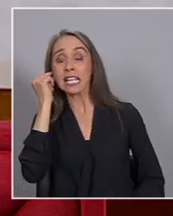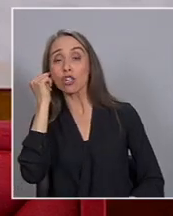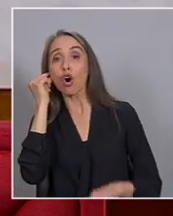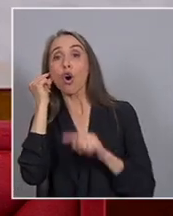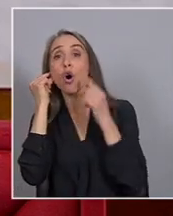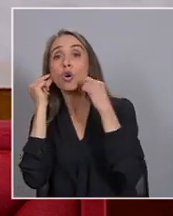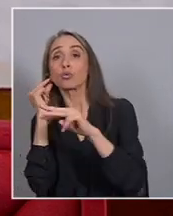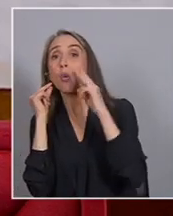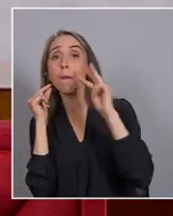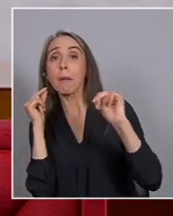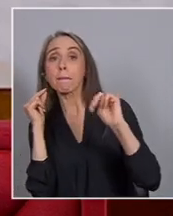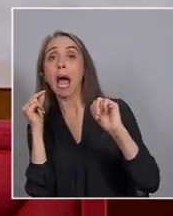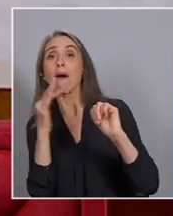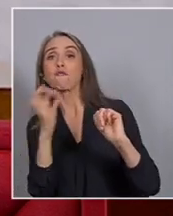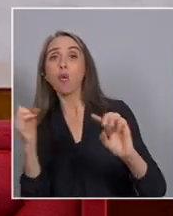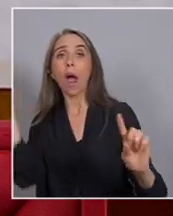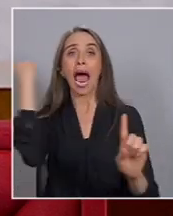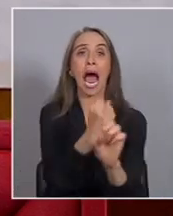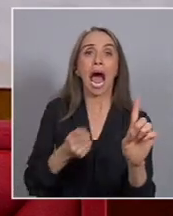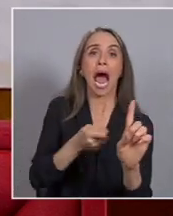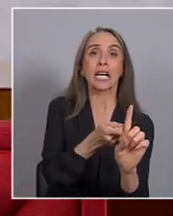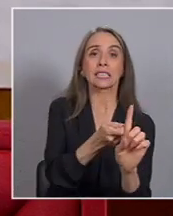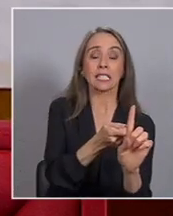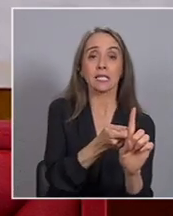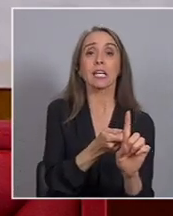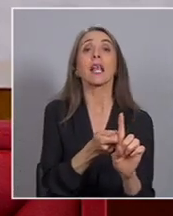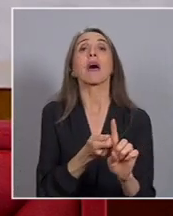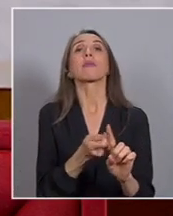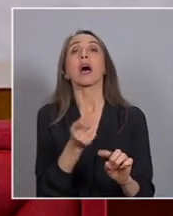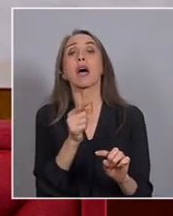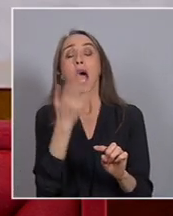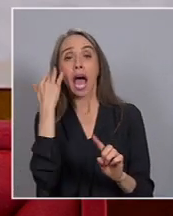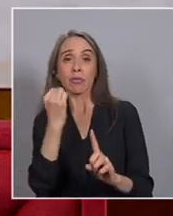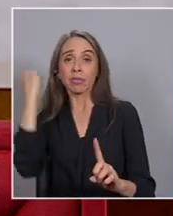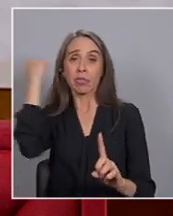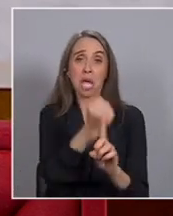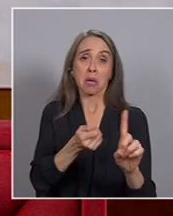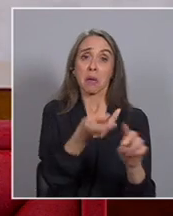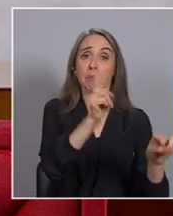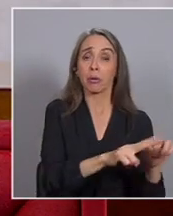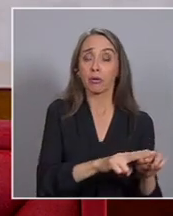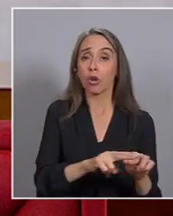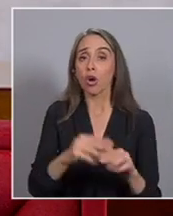quienes ante esos crímenes quedaban muchas veces en el desamparo.